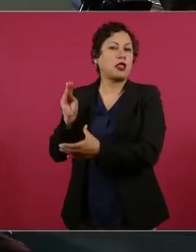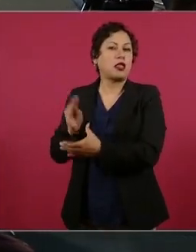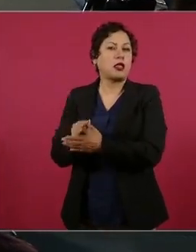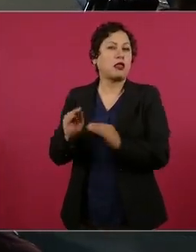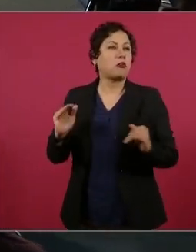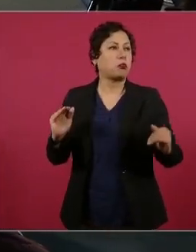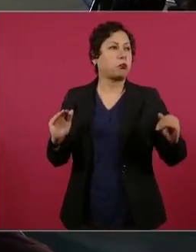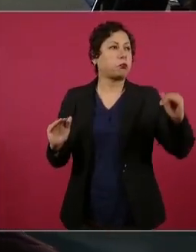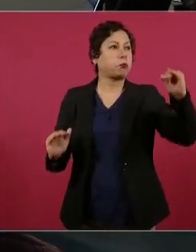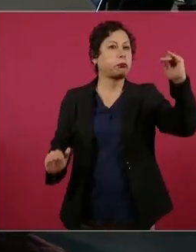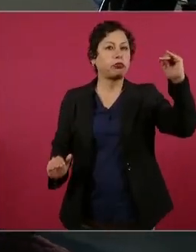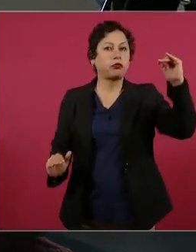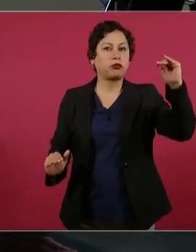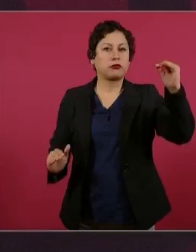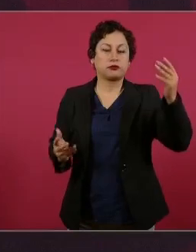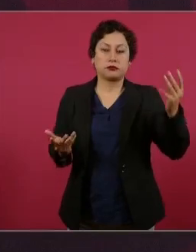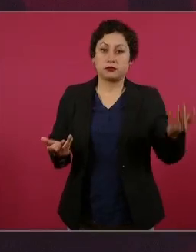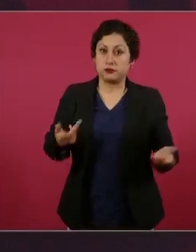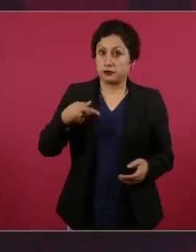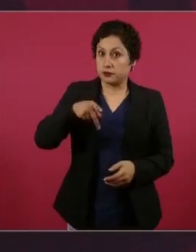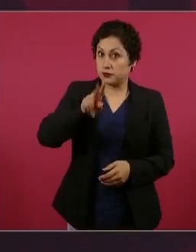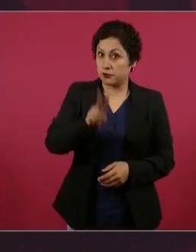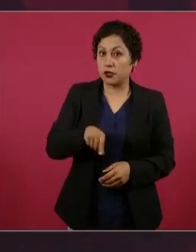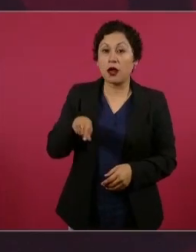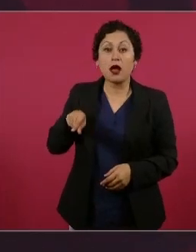mucho al desarrollo del país.